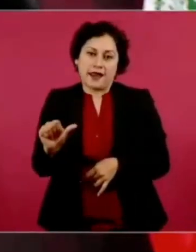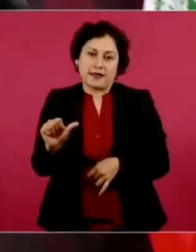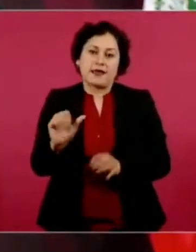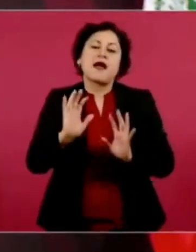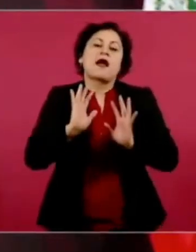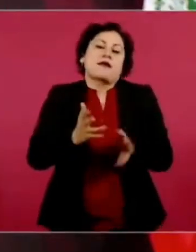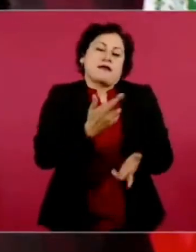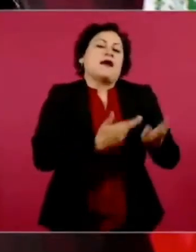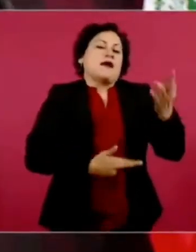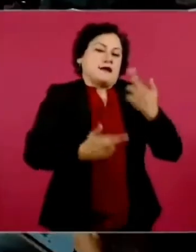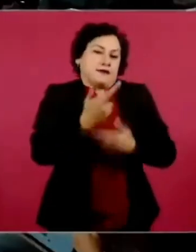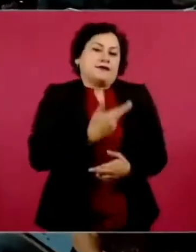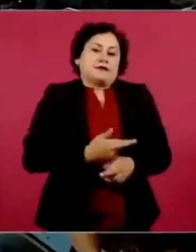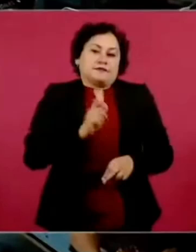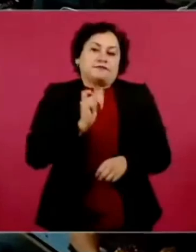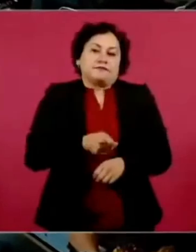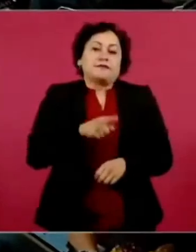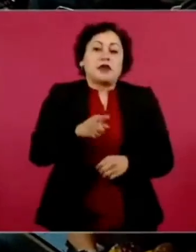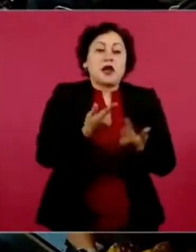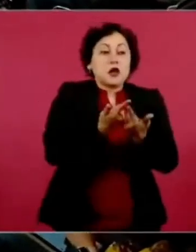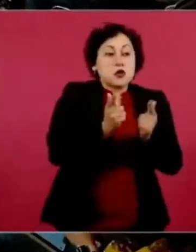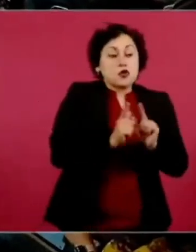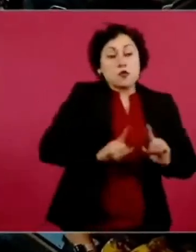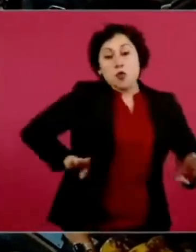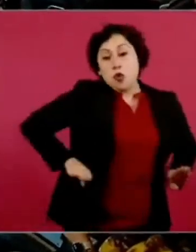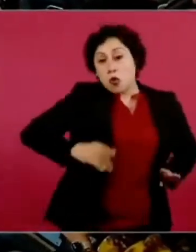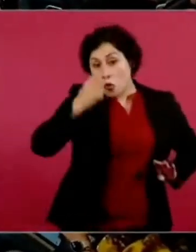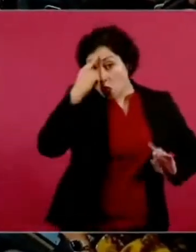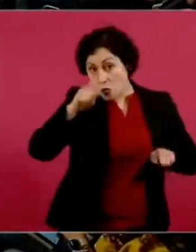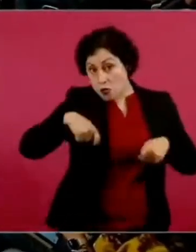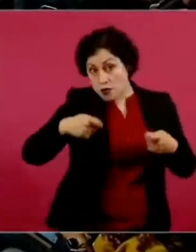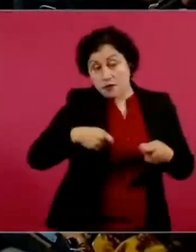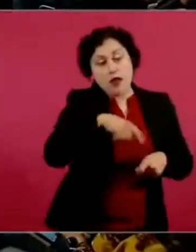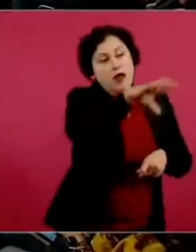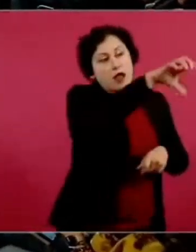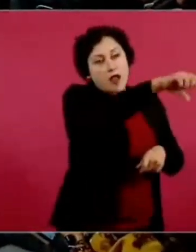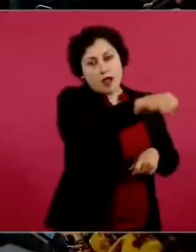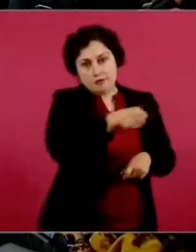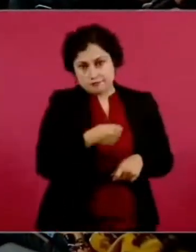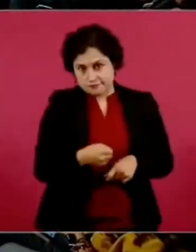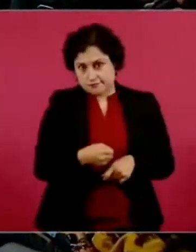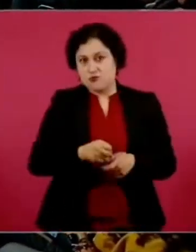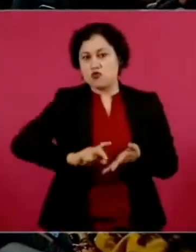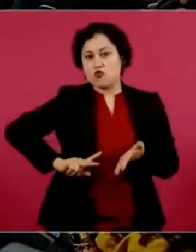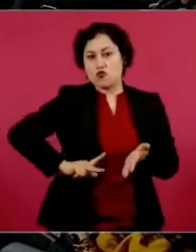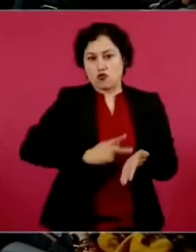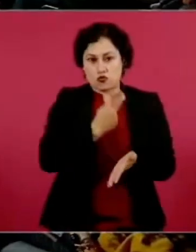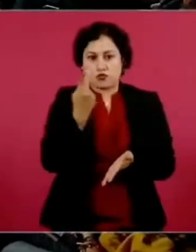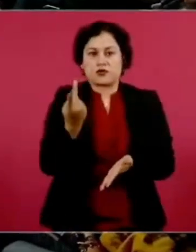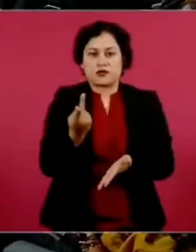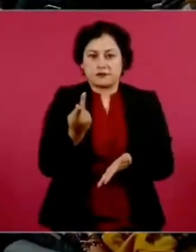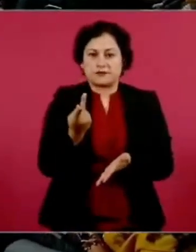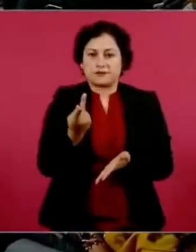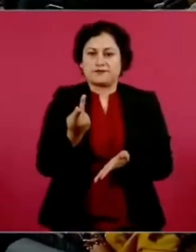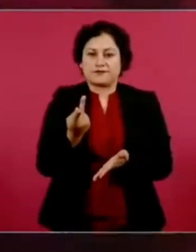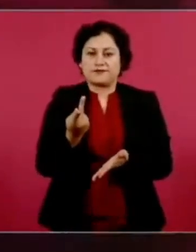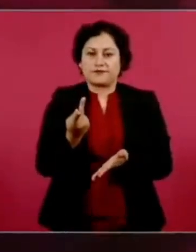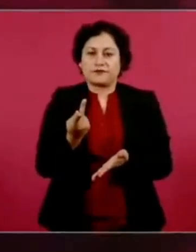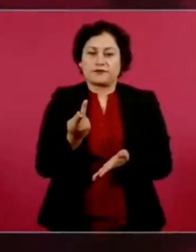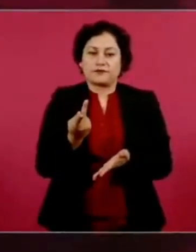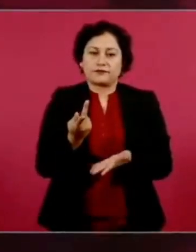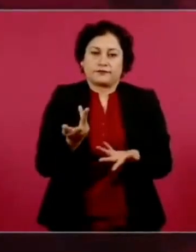los conservadores. Después de que nos habían arrebatado por su culpa,